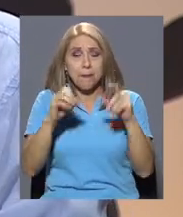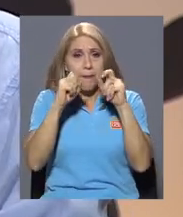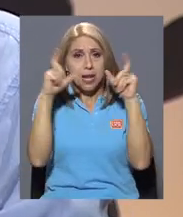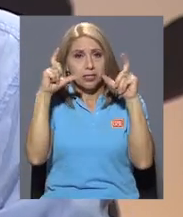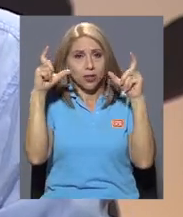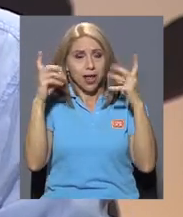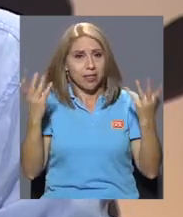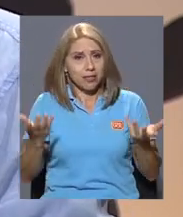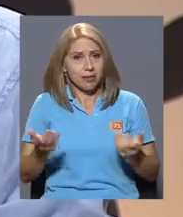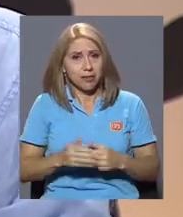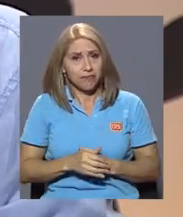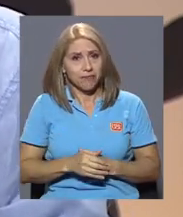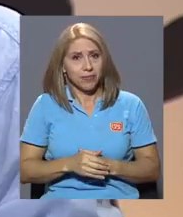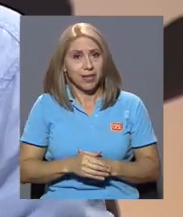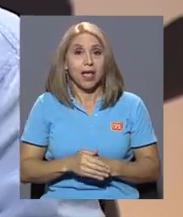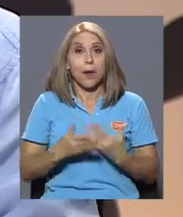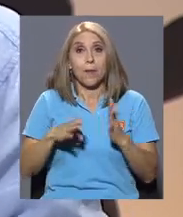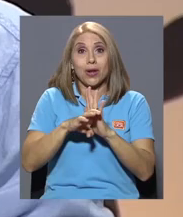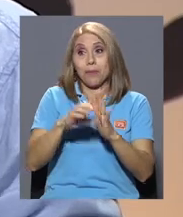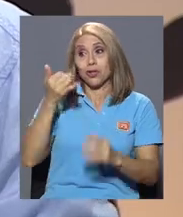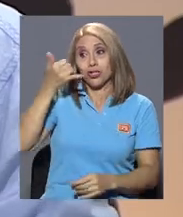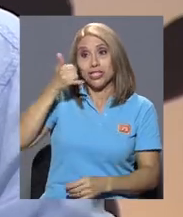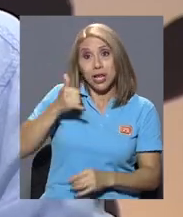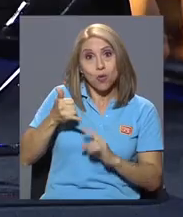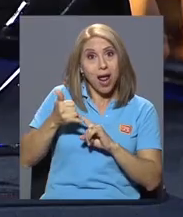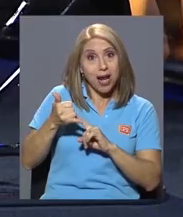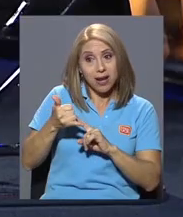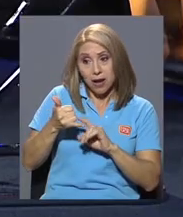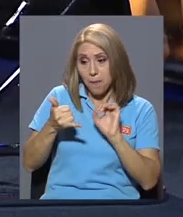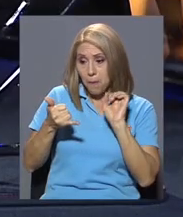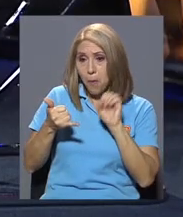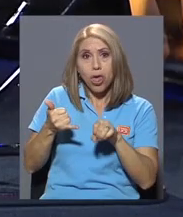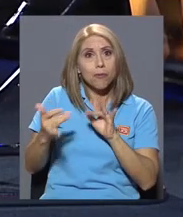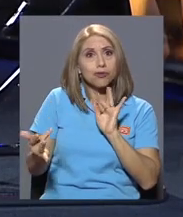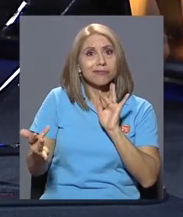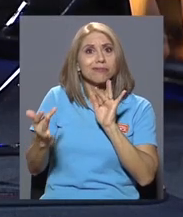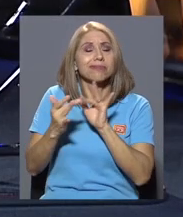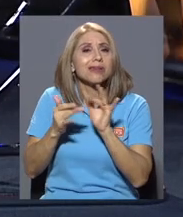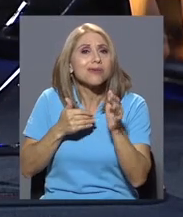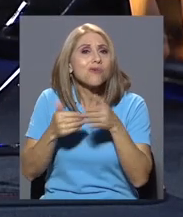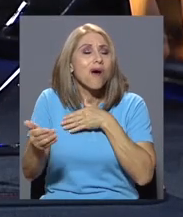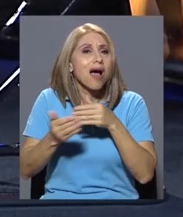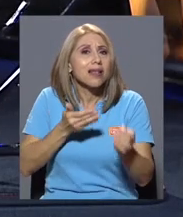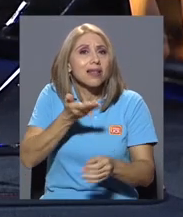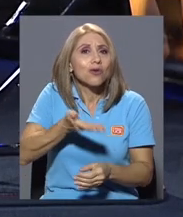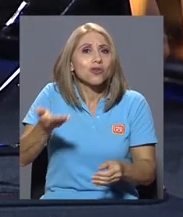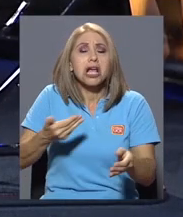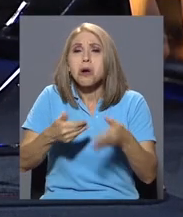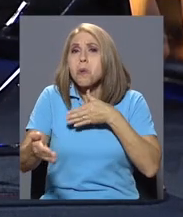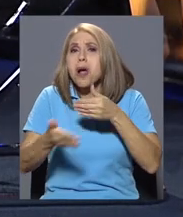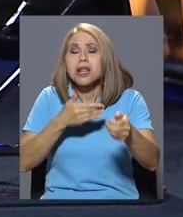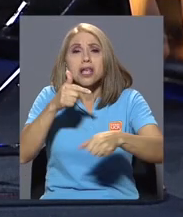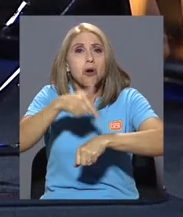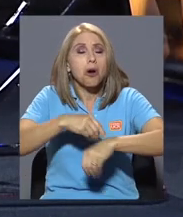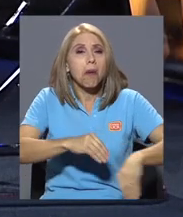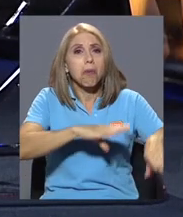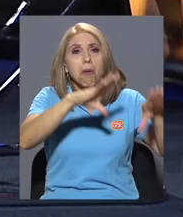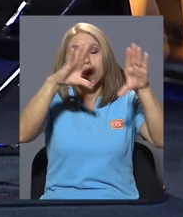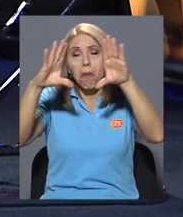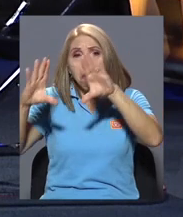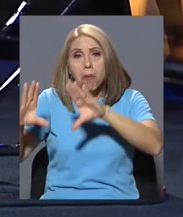impresionante tenemos en el celular acceso a lo que sea que queramos a cualquier hora del día